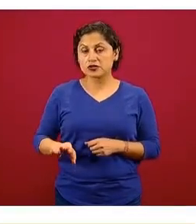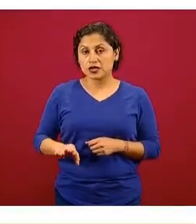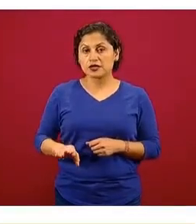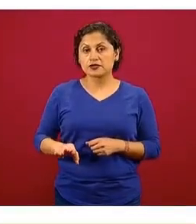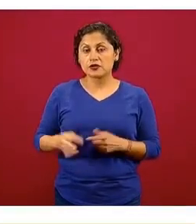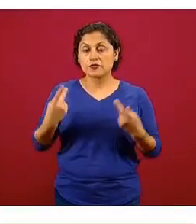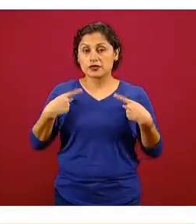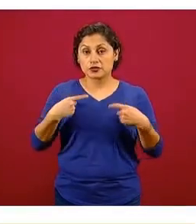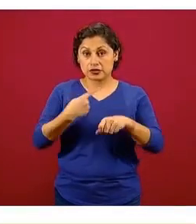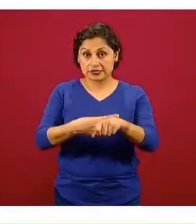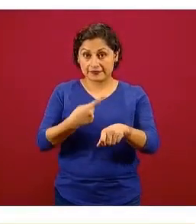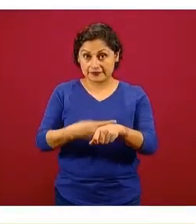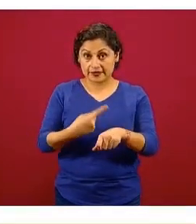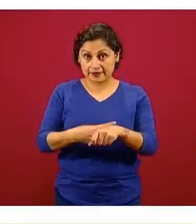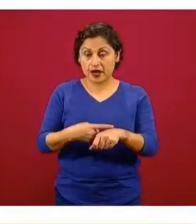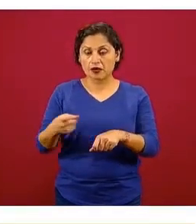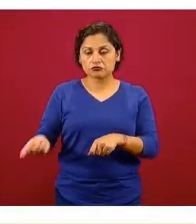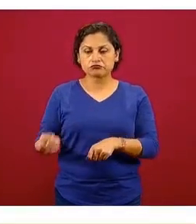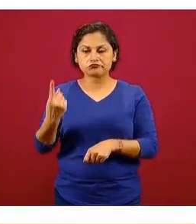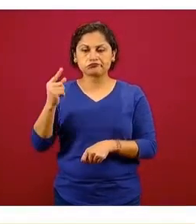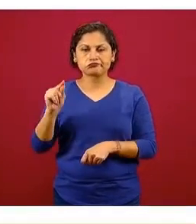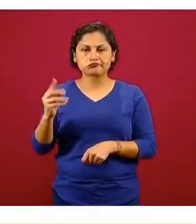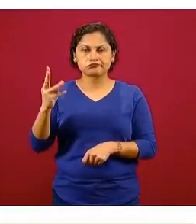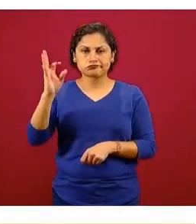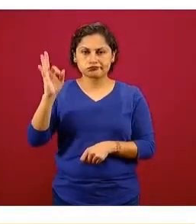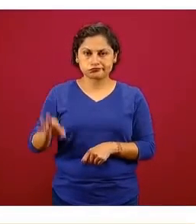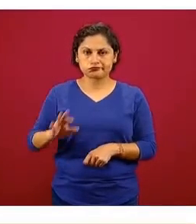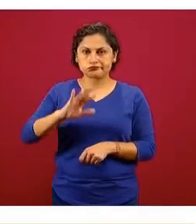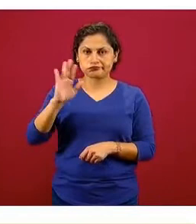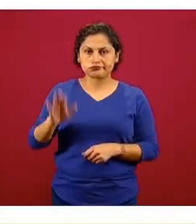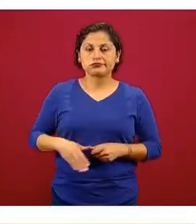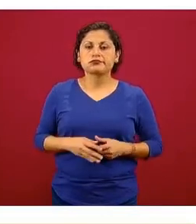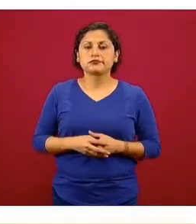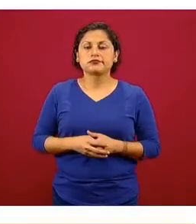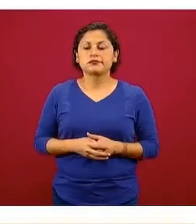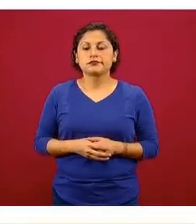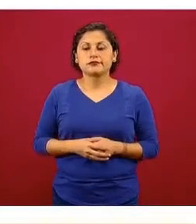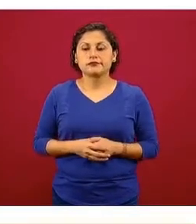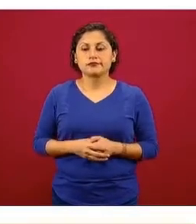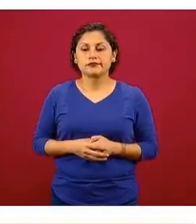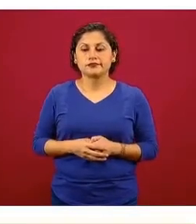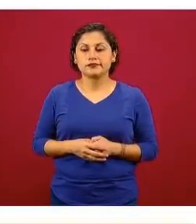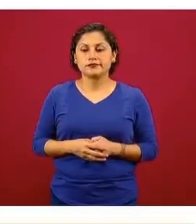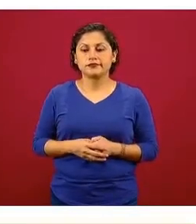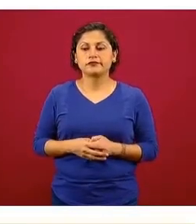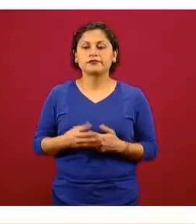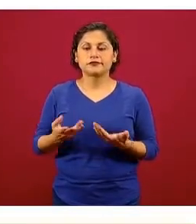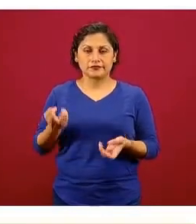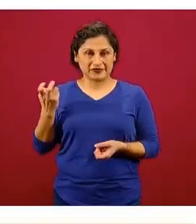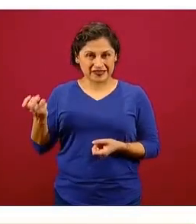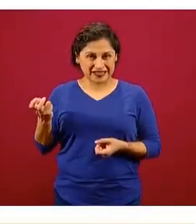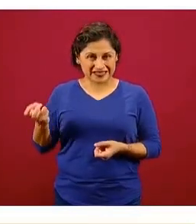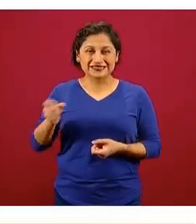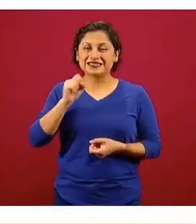Y aquí retomo algo que también parece haber costado trabajo explicar.